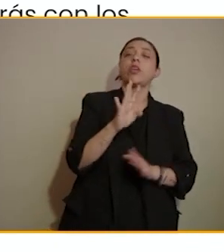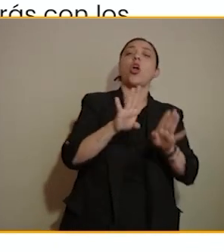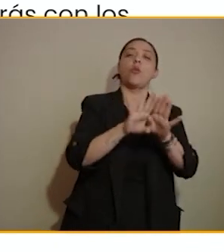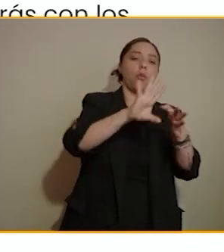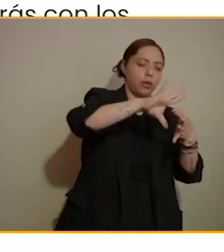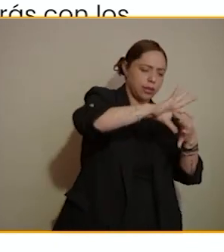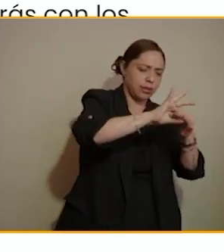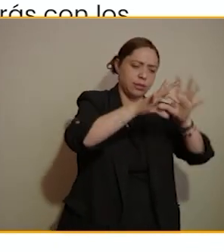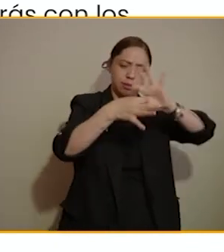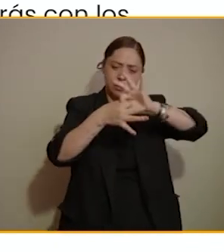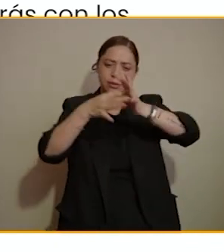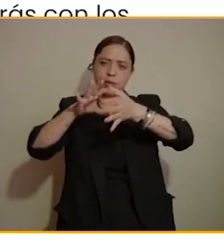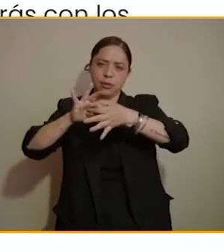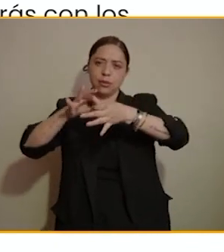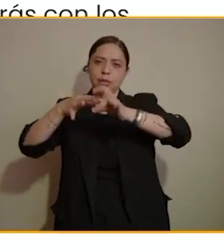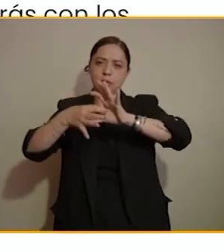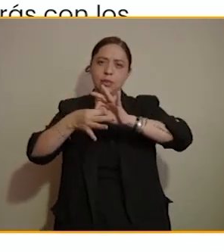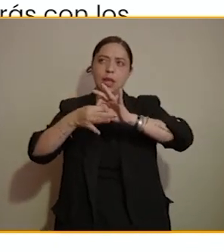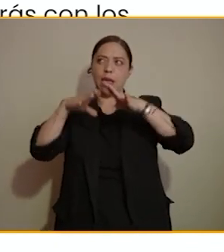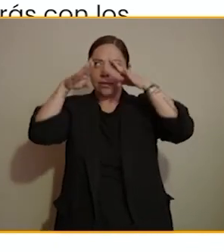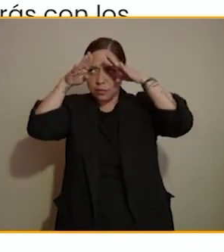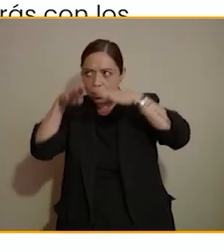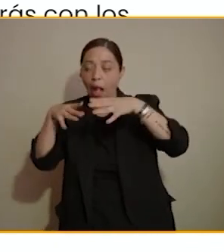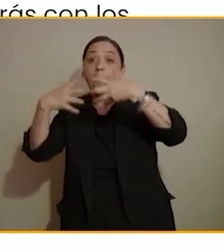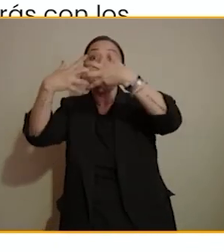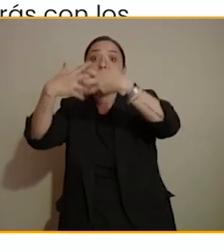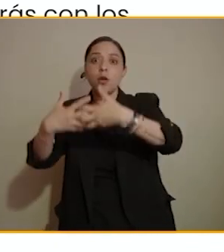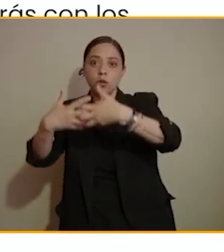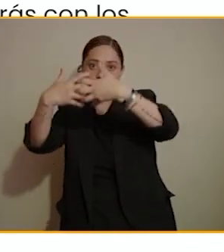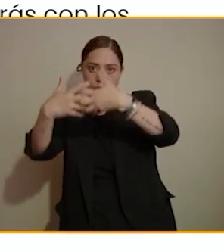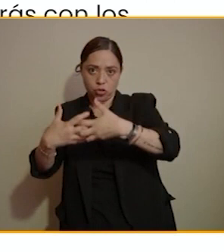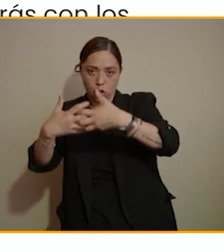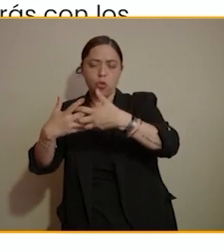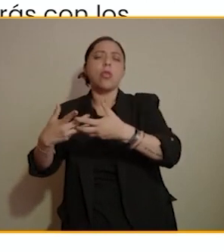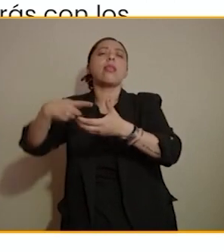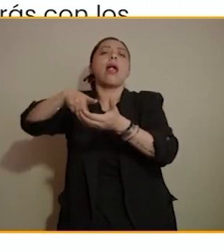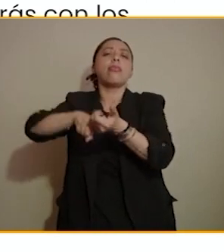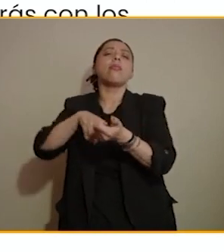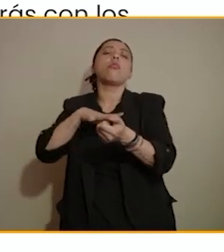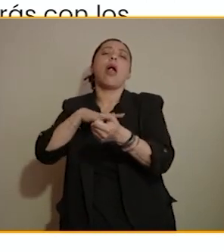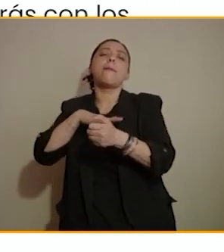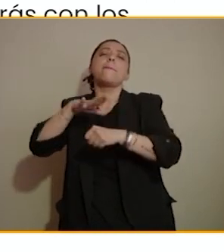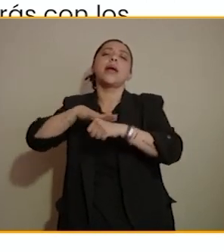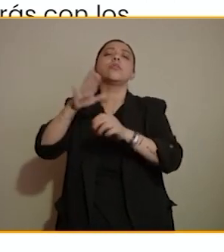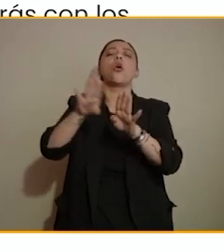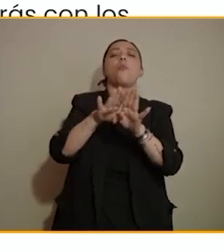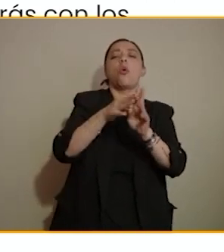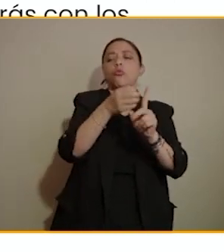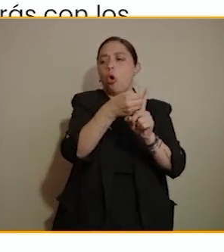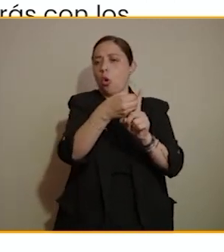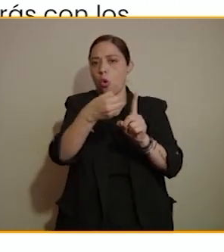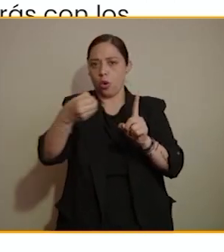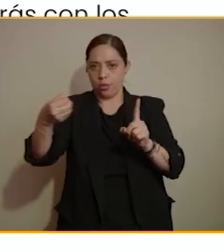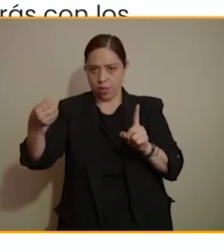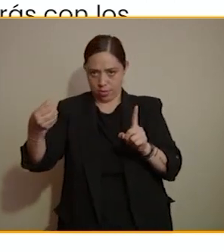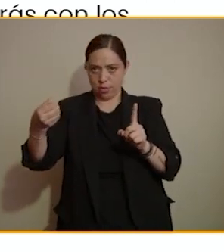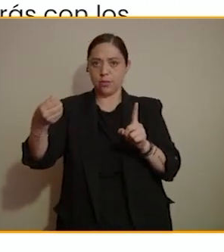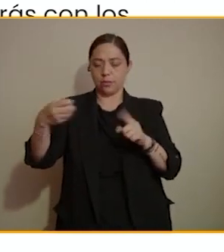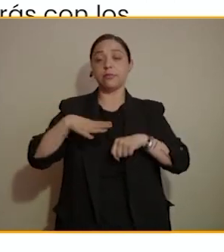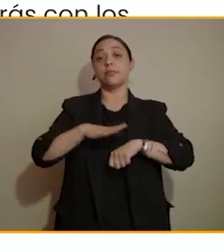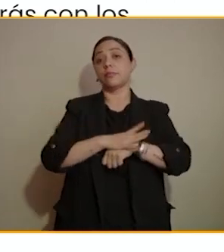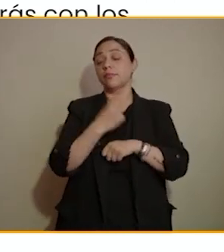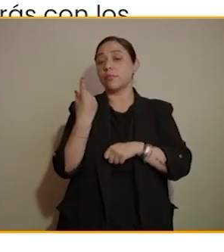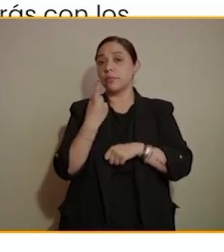más enfocada a la producción, estamos hablando de un control más directo sobre los encadenamientos porque en realidad todavía no tengo